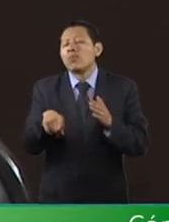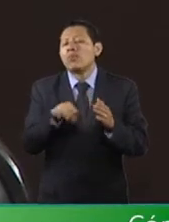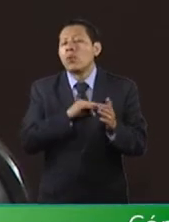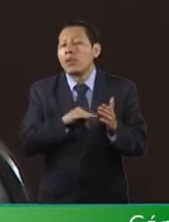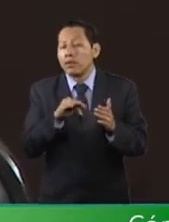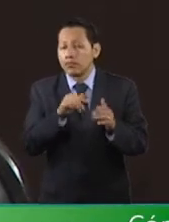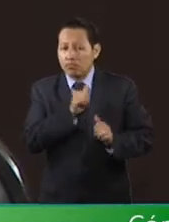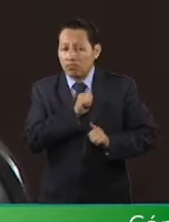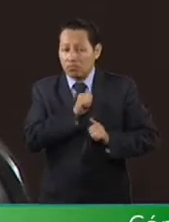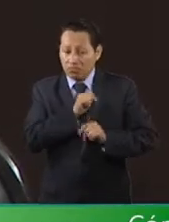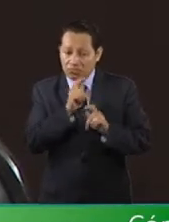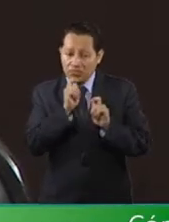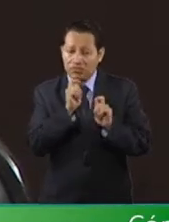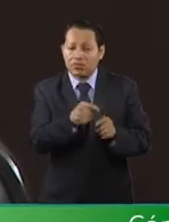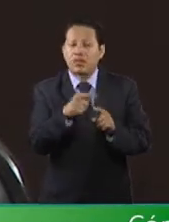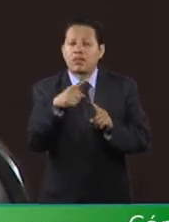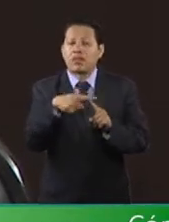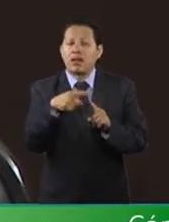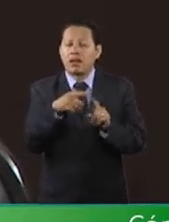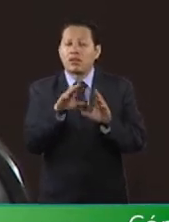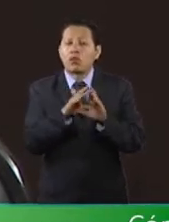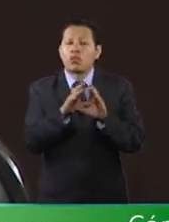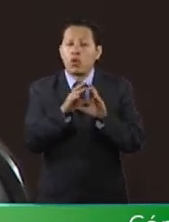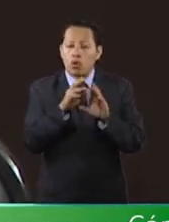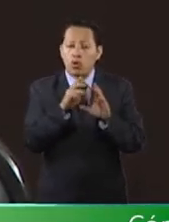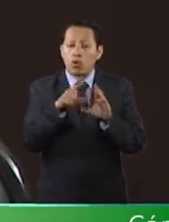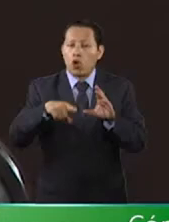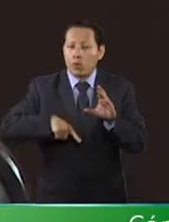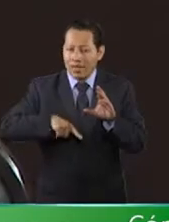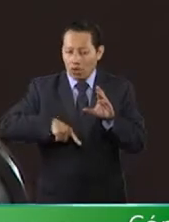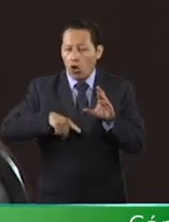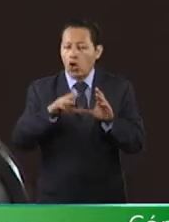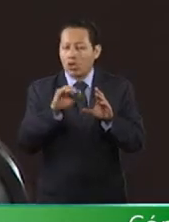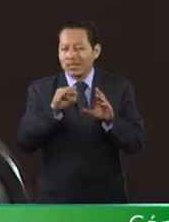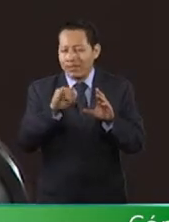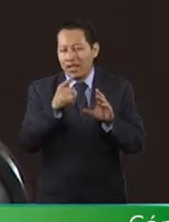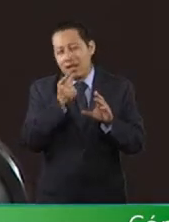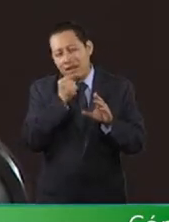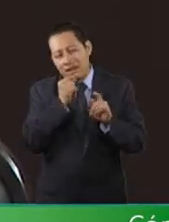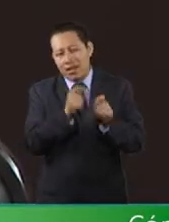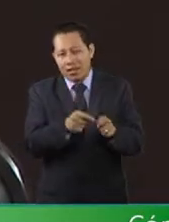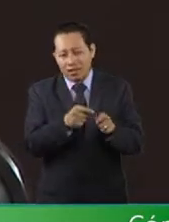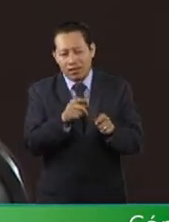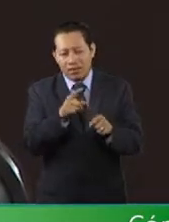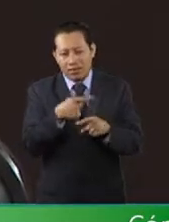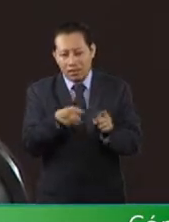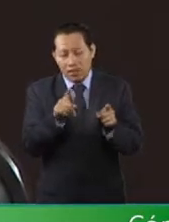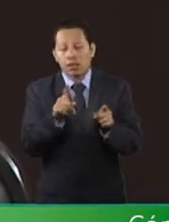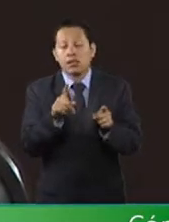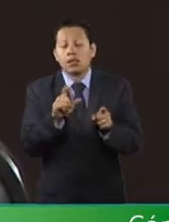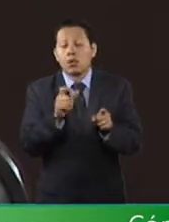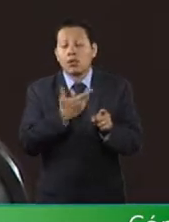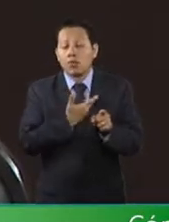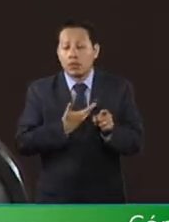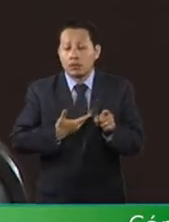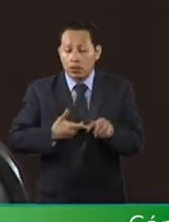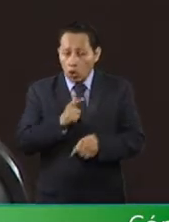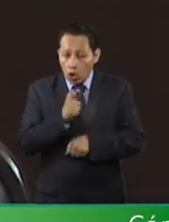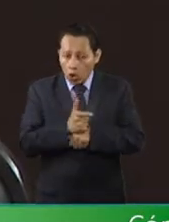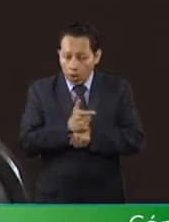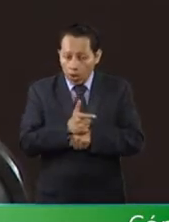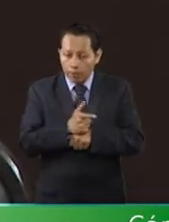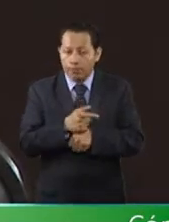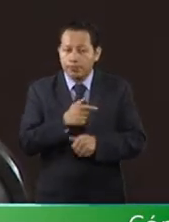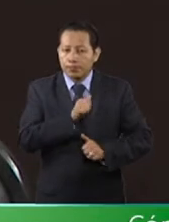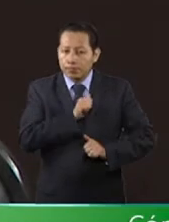realizar tareas que le corresponden a un gobierno civil desde que el presidente conoció la lealtad del